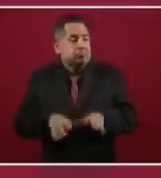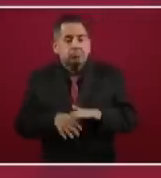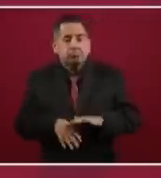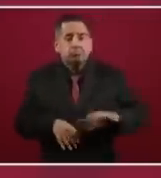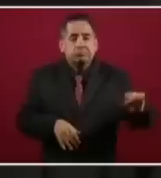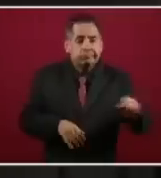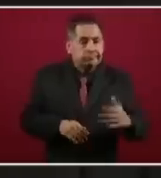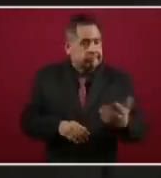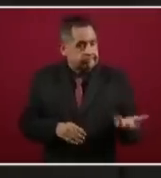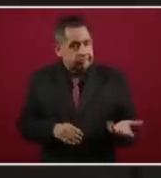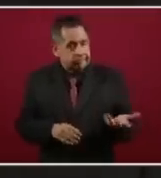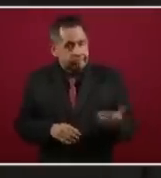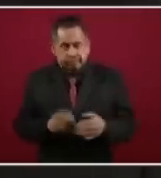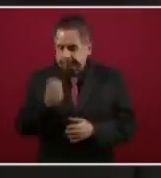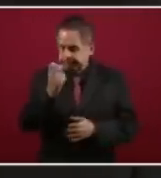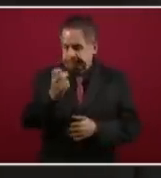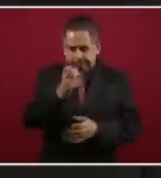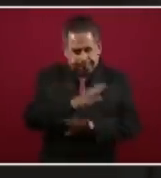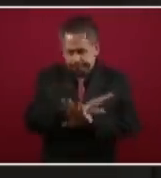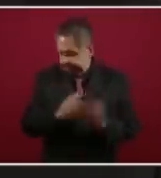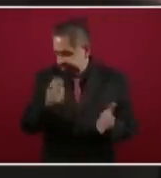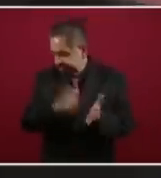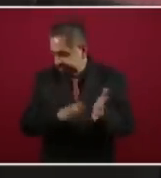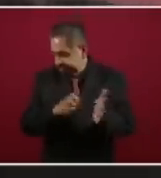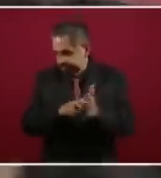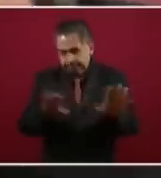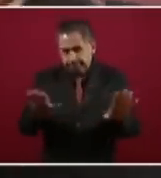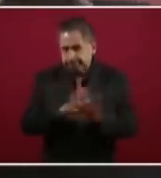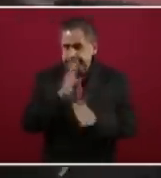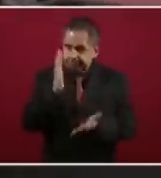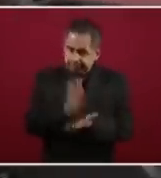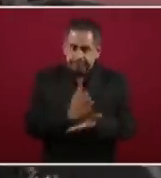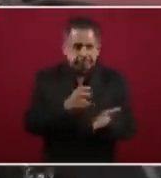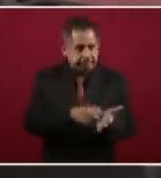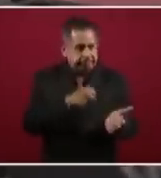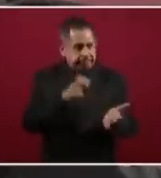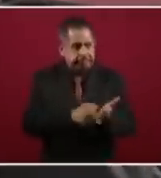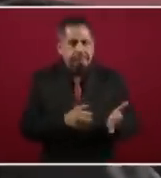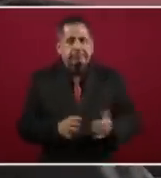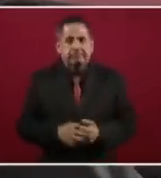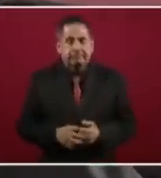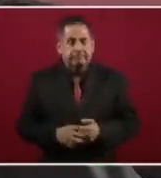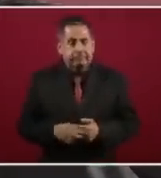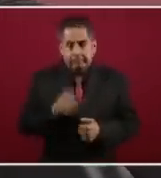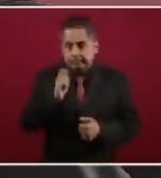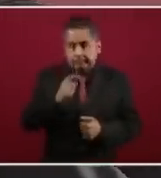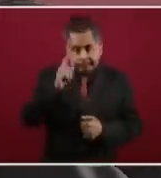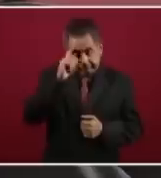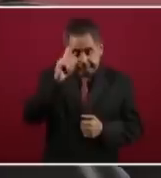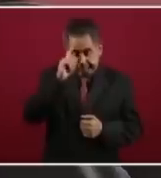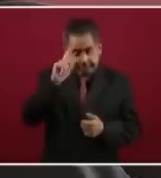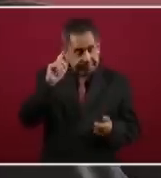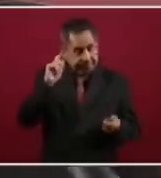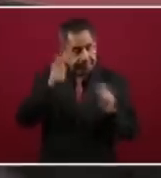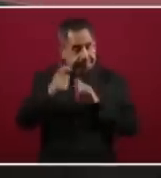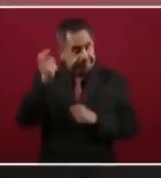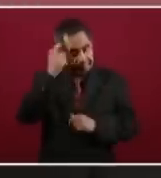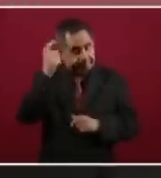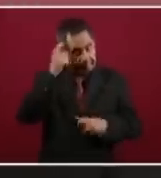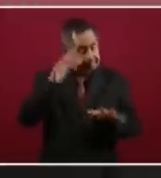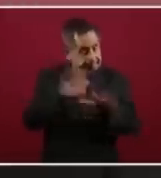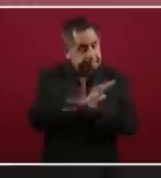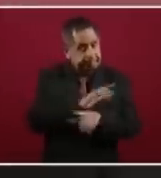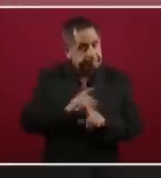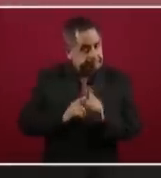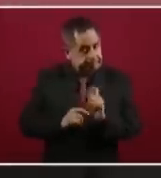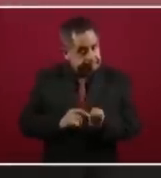Entonces, todo esto lo tenemos que corregir y es un cambio de mentalidad.